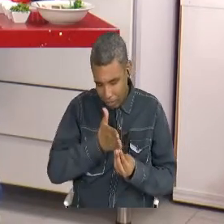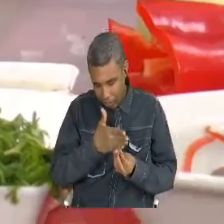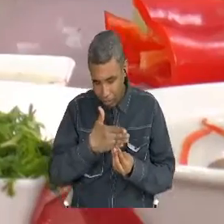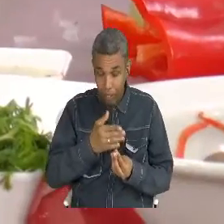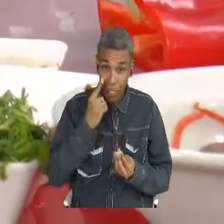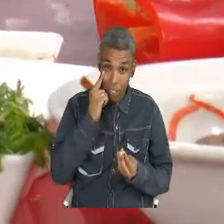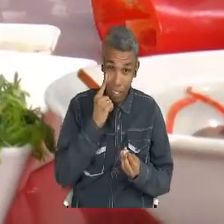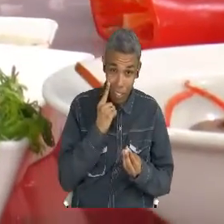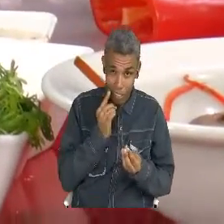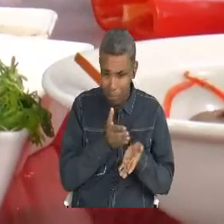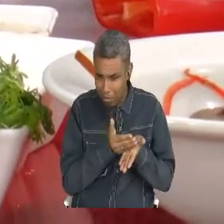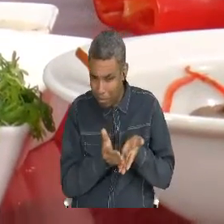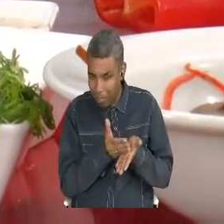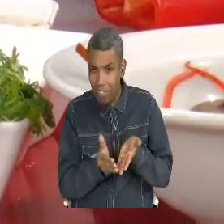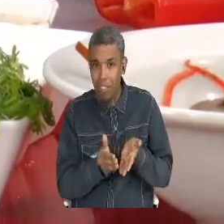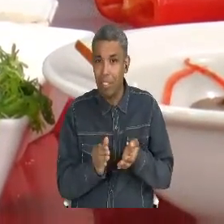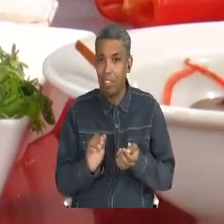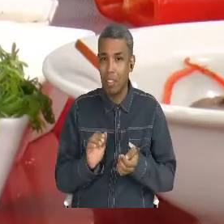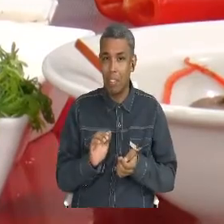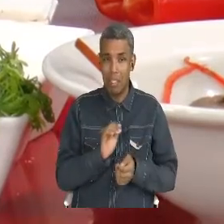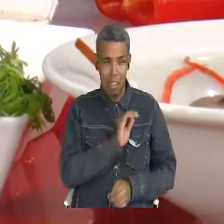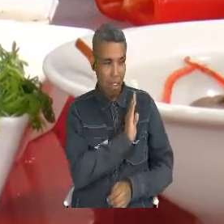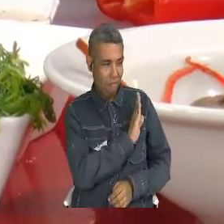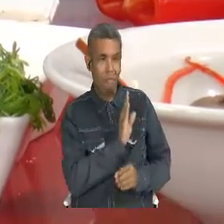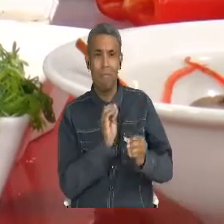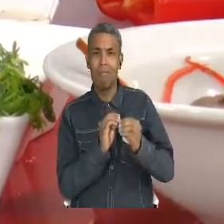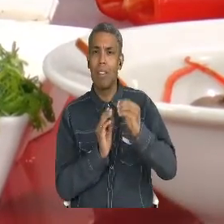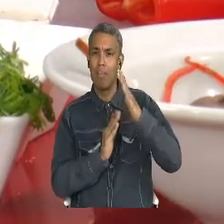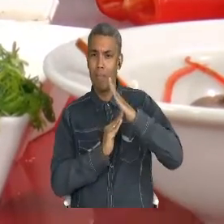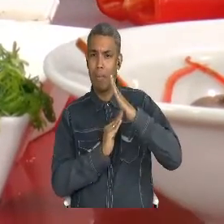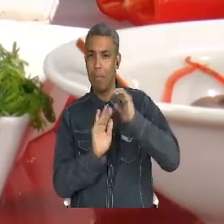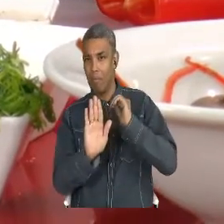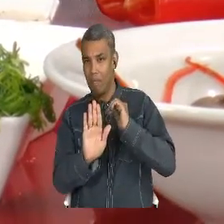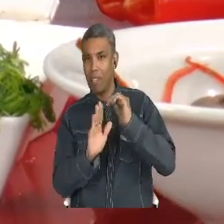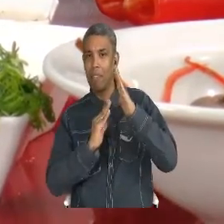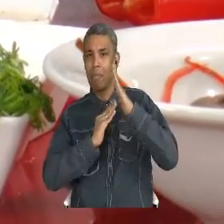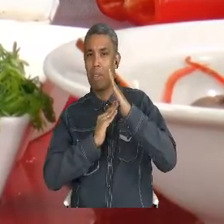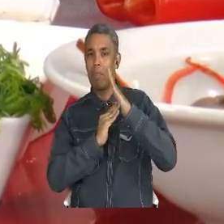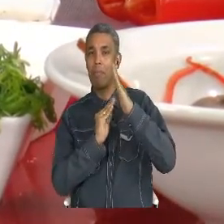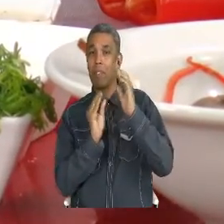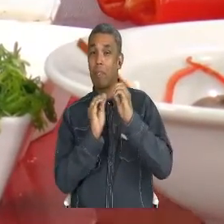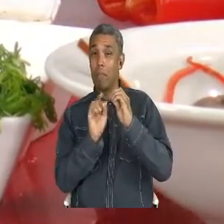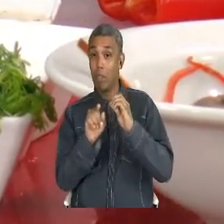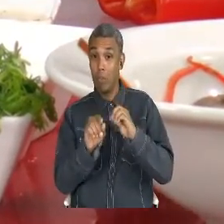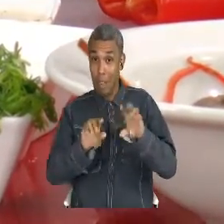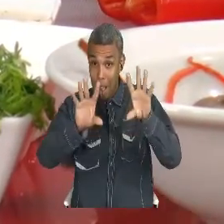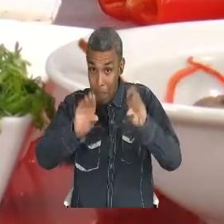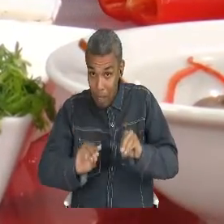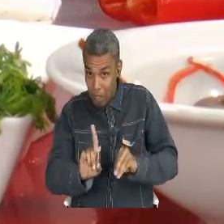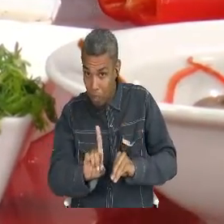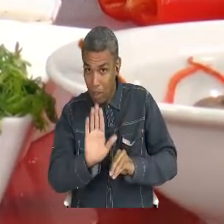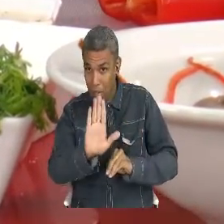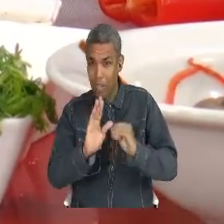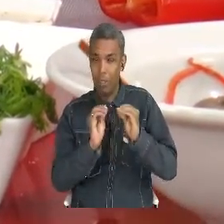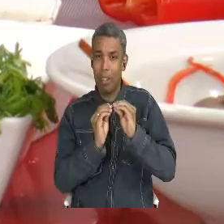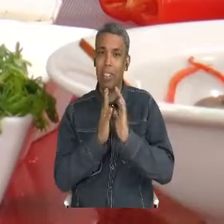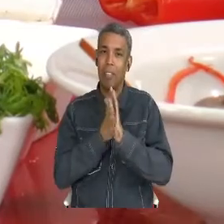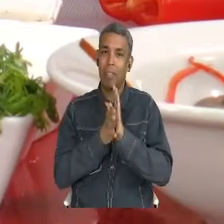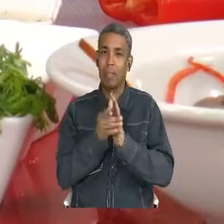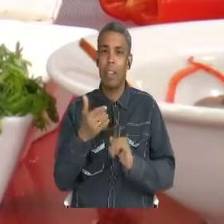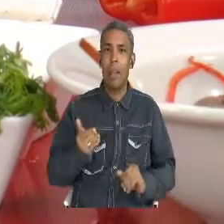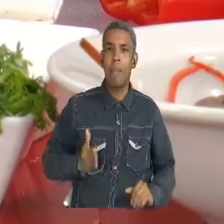perfecto. ¿Qué te parece entonces si nos vamos a hacer una pausa chiquitica, cortica, queridos televidentes? Pero ustedes no se despeguen porque, caramba, a son de pescado todo el mundo